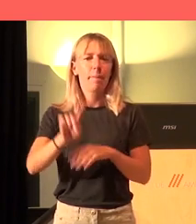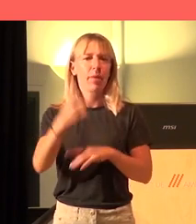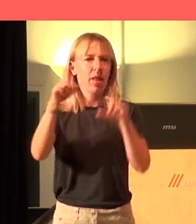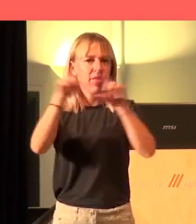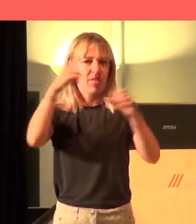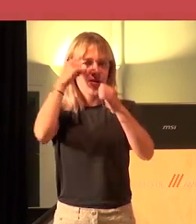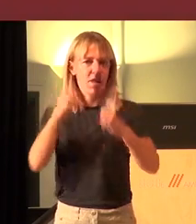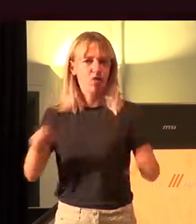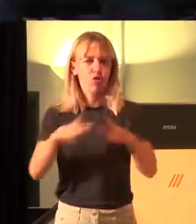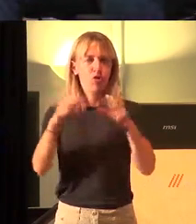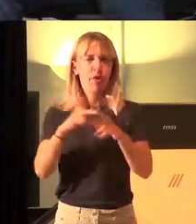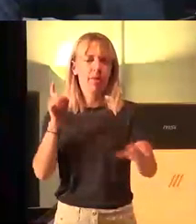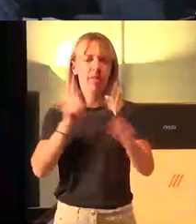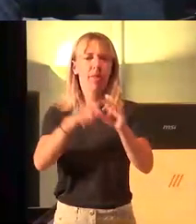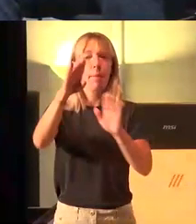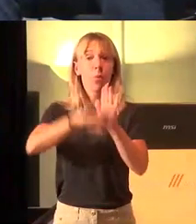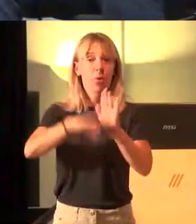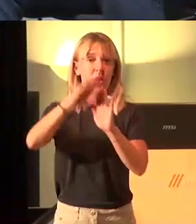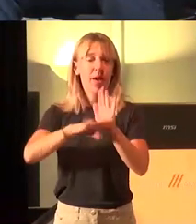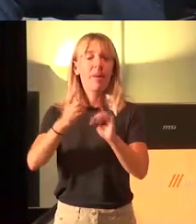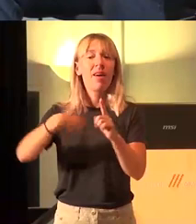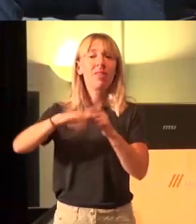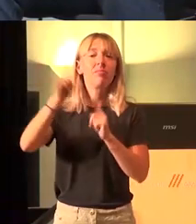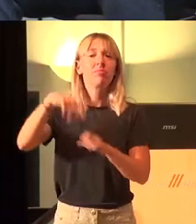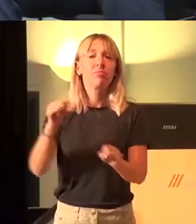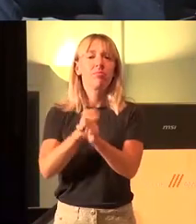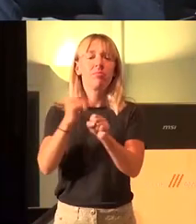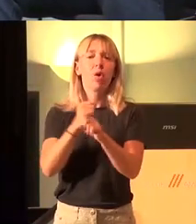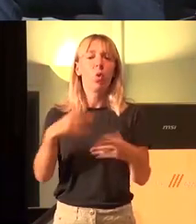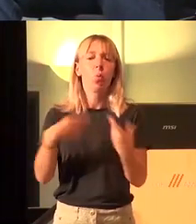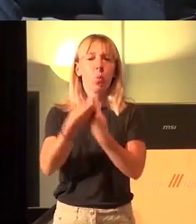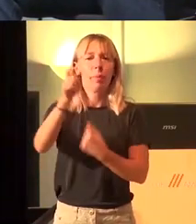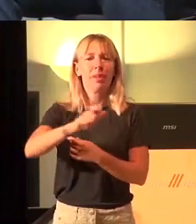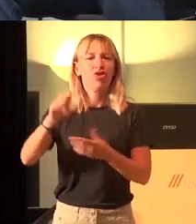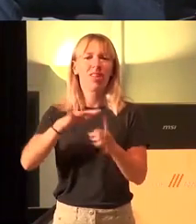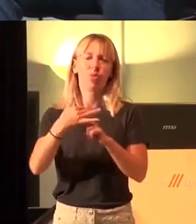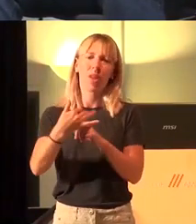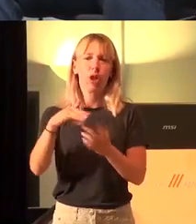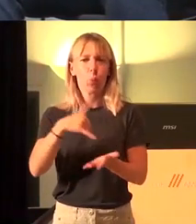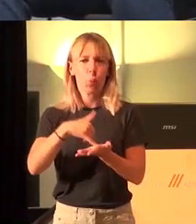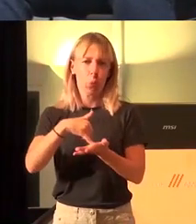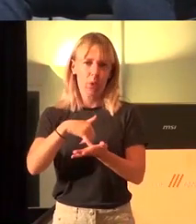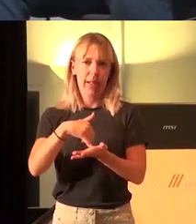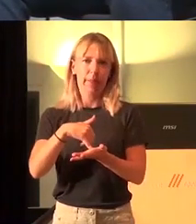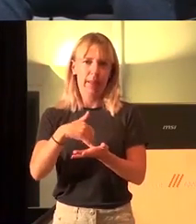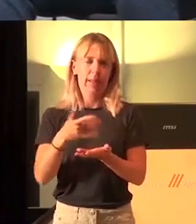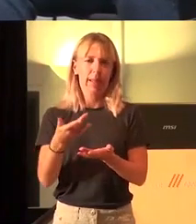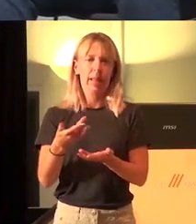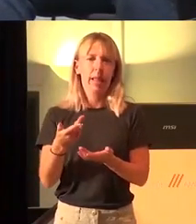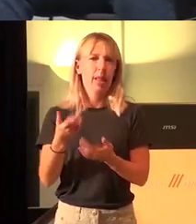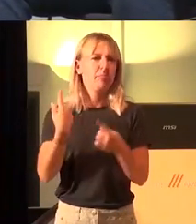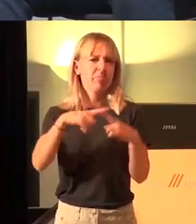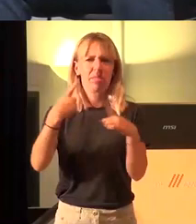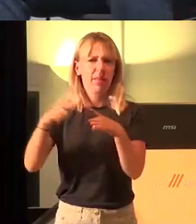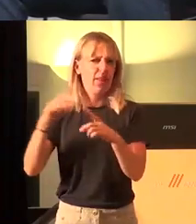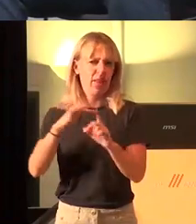que se adhirieron al programa y además trabajáis con personas en situación de vulnerabilidad de muy